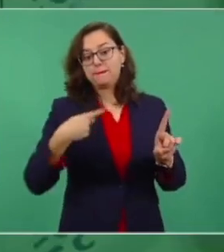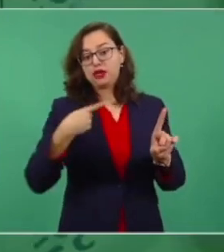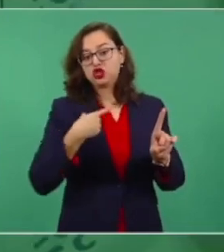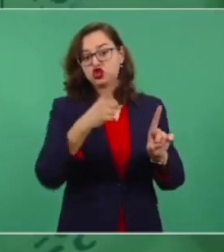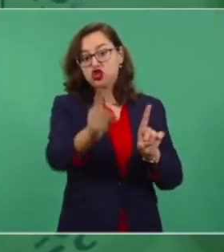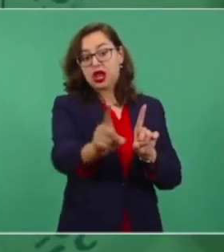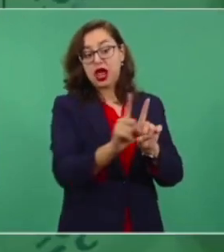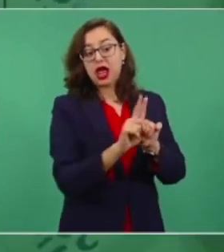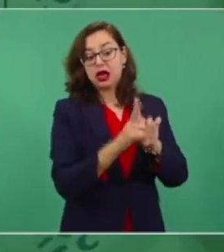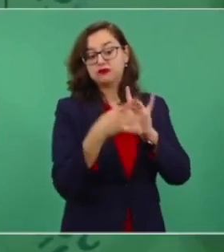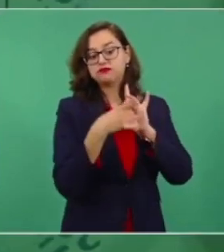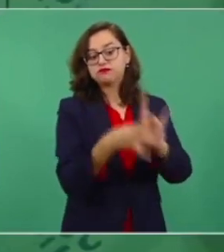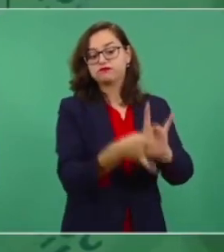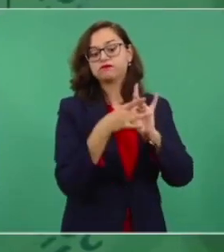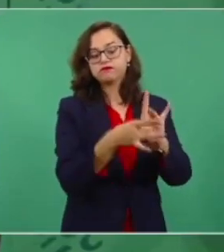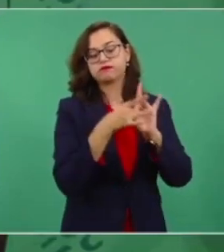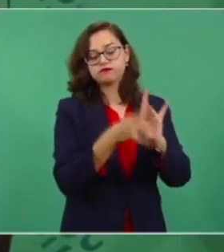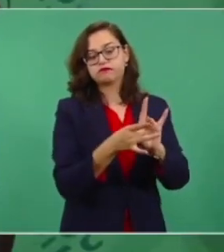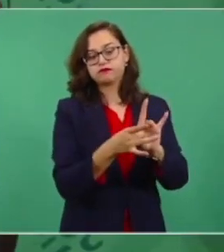el encargado de